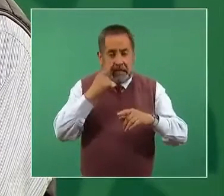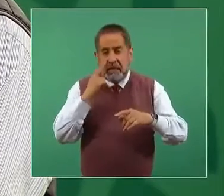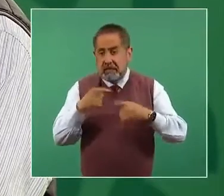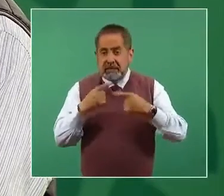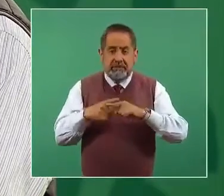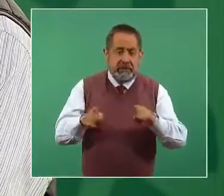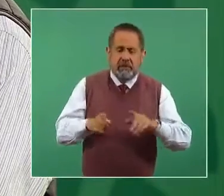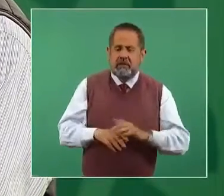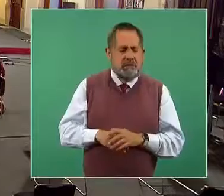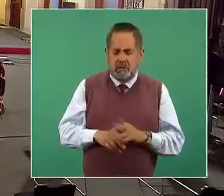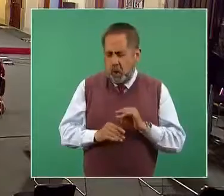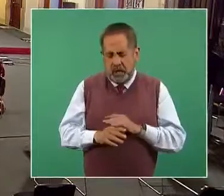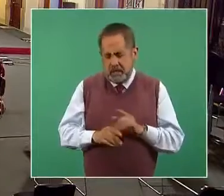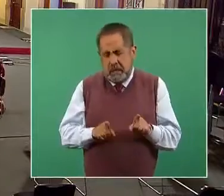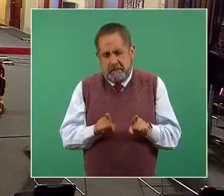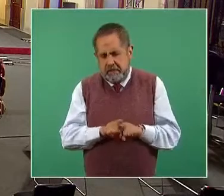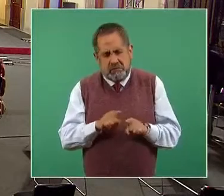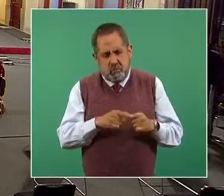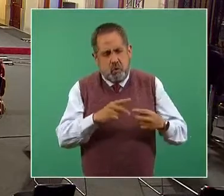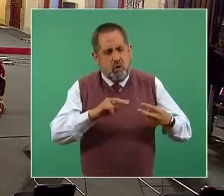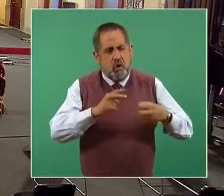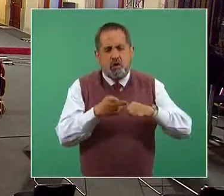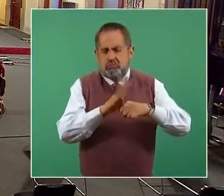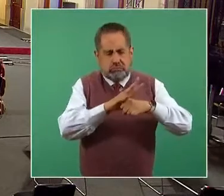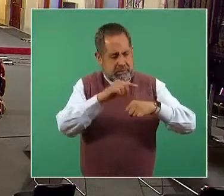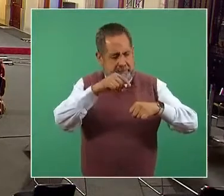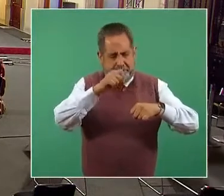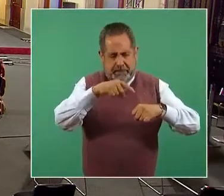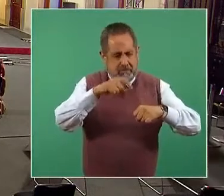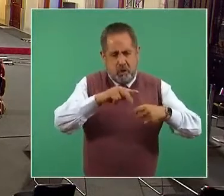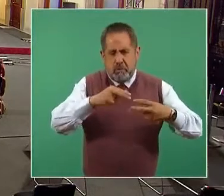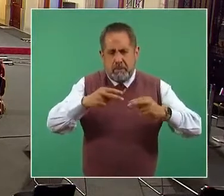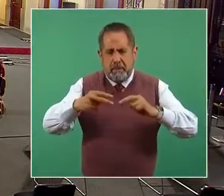enfermedad como hasta ahora la hemos tenido en México.